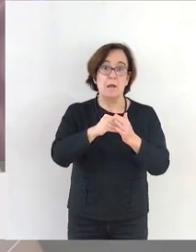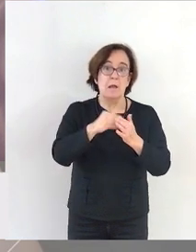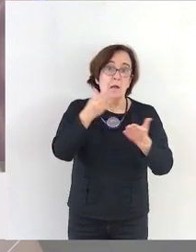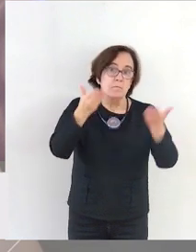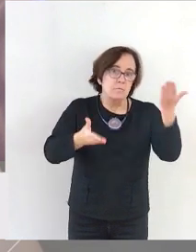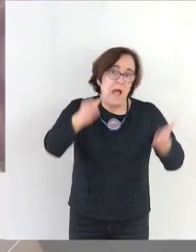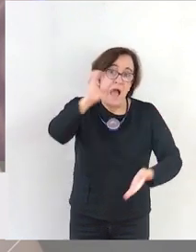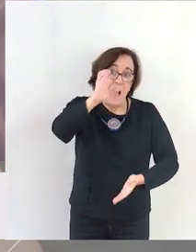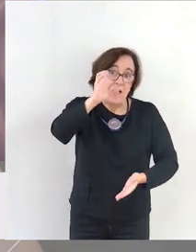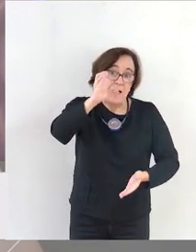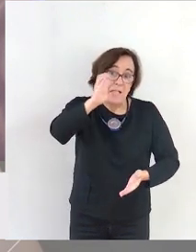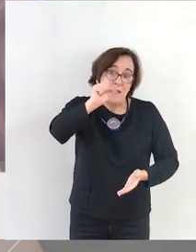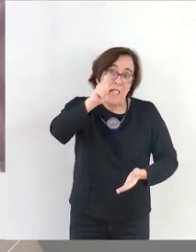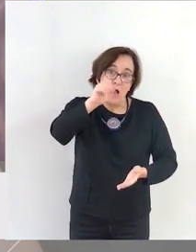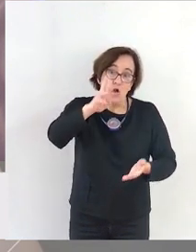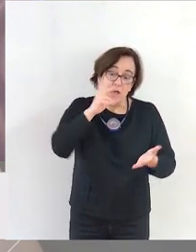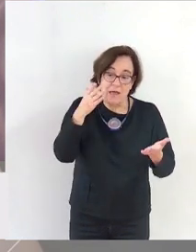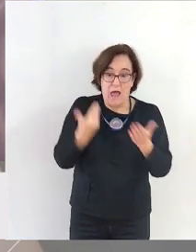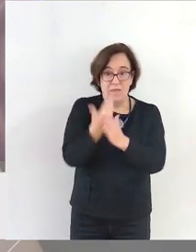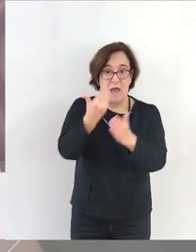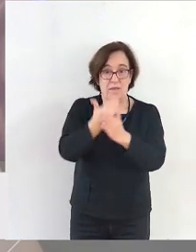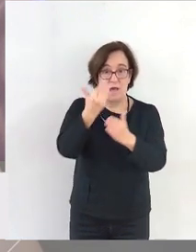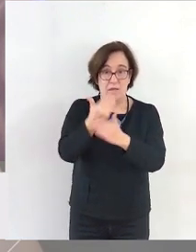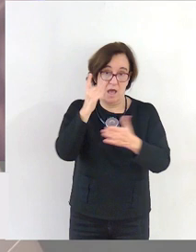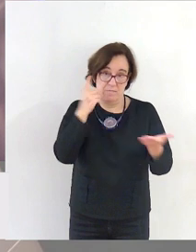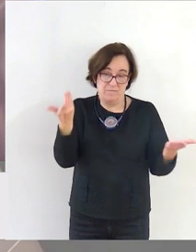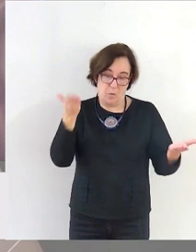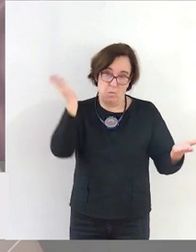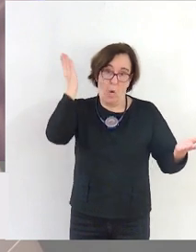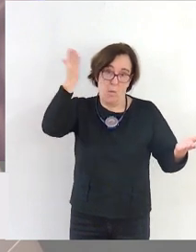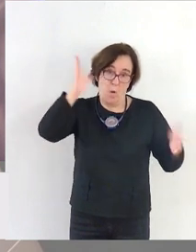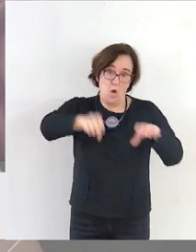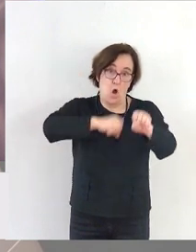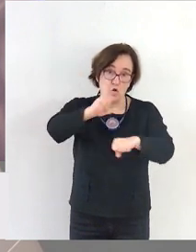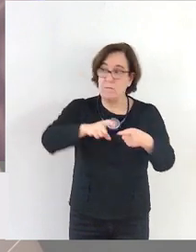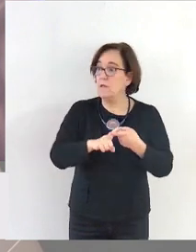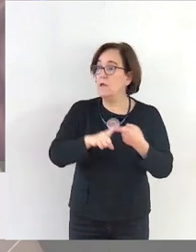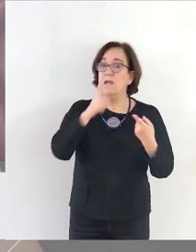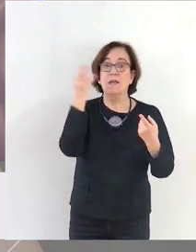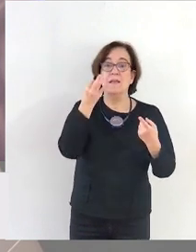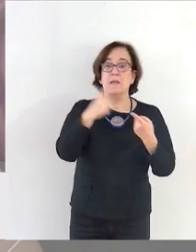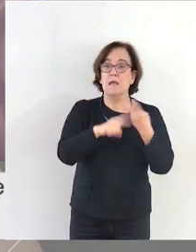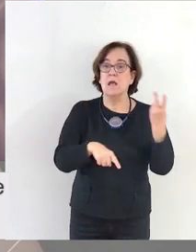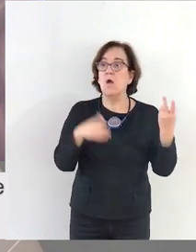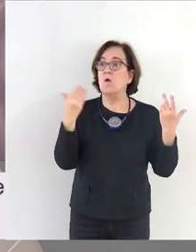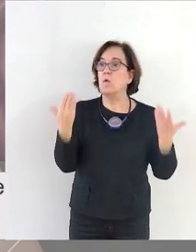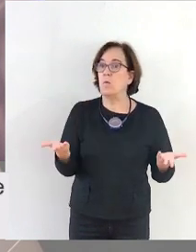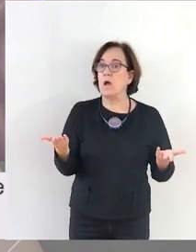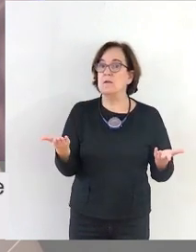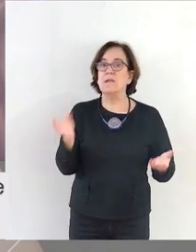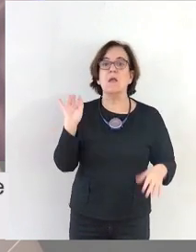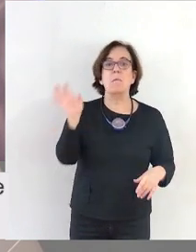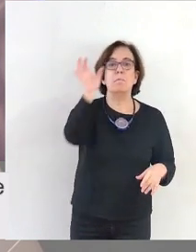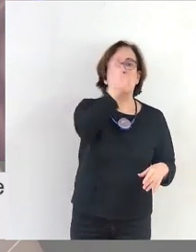de manera que no lo puede hacer Entonces el problema que se está planteando desde hace unos años es qué ocurre cuando los